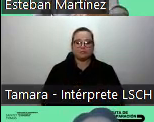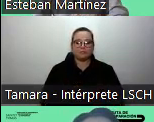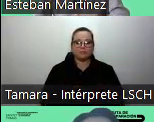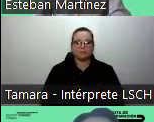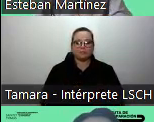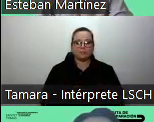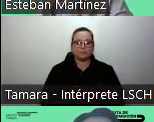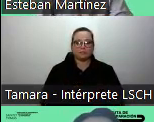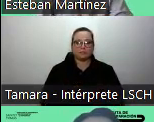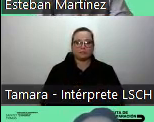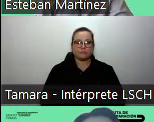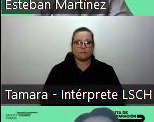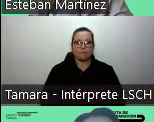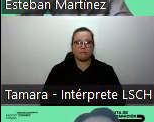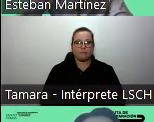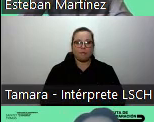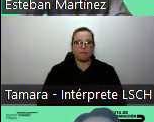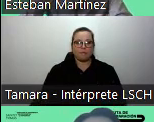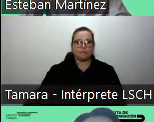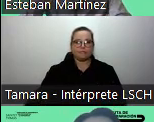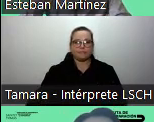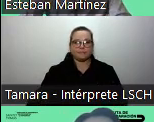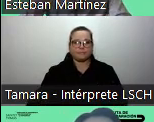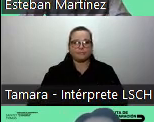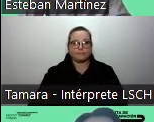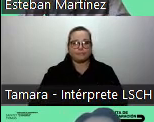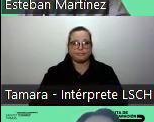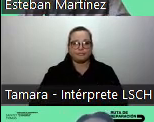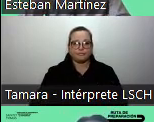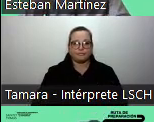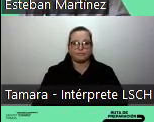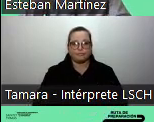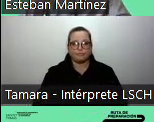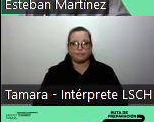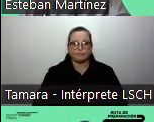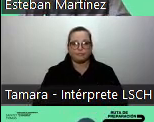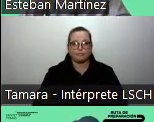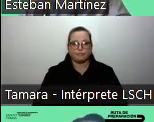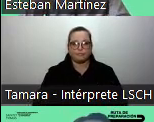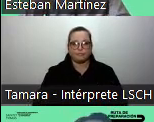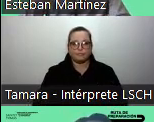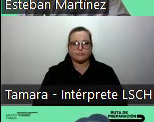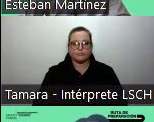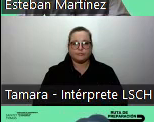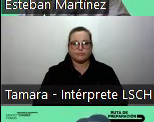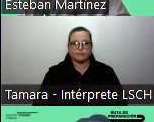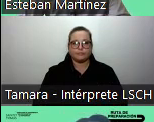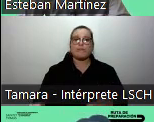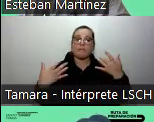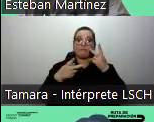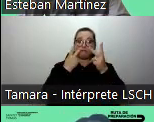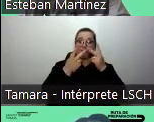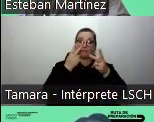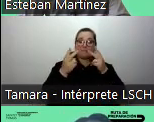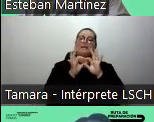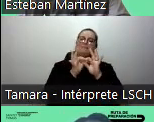votaciones aquí por favor Ya se está viendo Sí gracias Esteban aquí mira